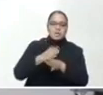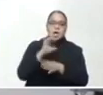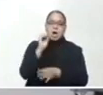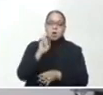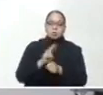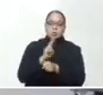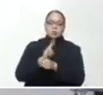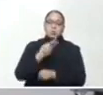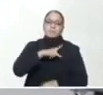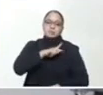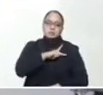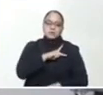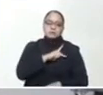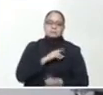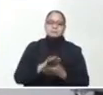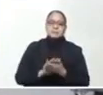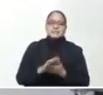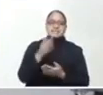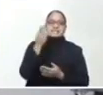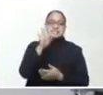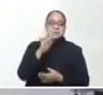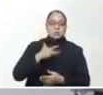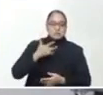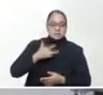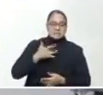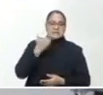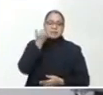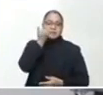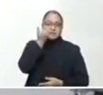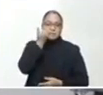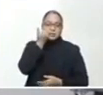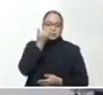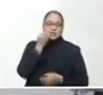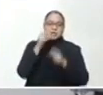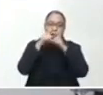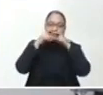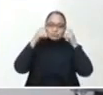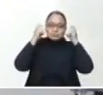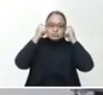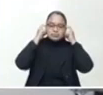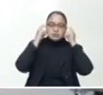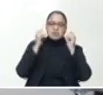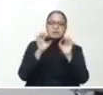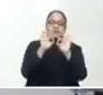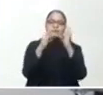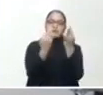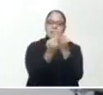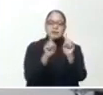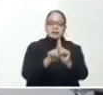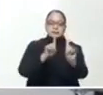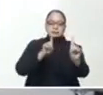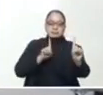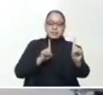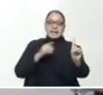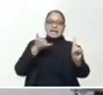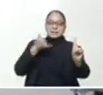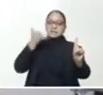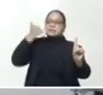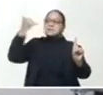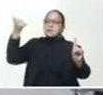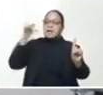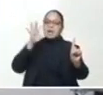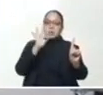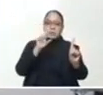personal y ante la presencia de síntomas respiratorios, colocarse la mascarilla, autoaislarse en casa y llamar al